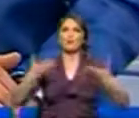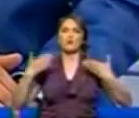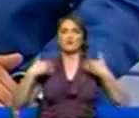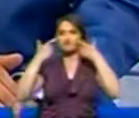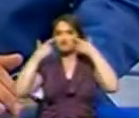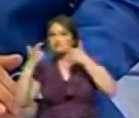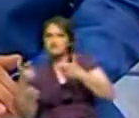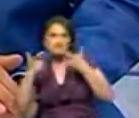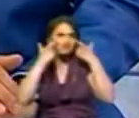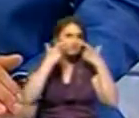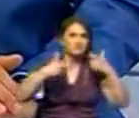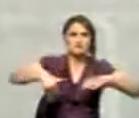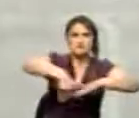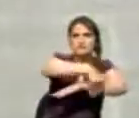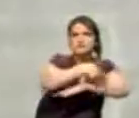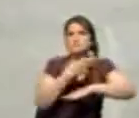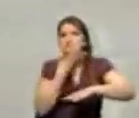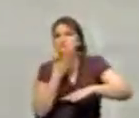parte.